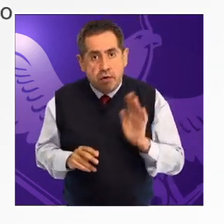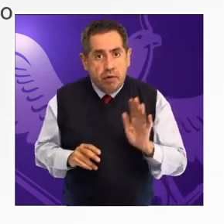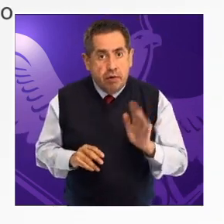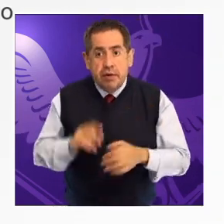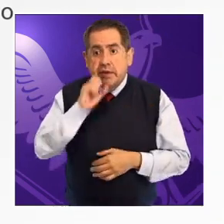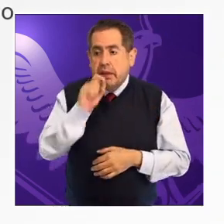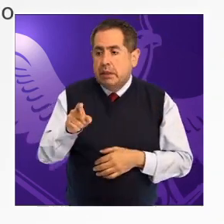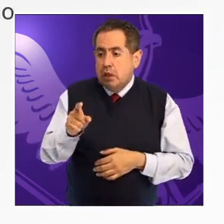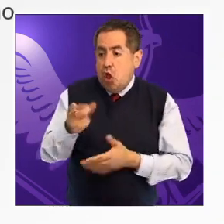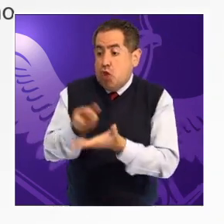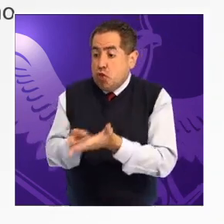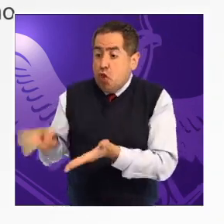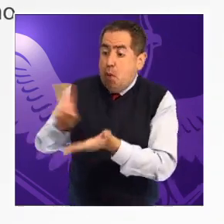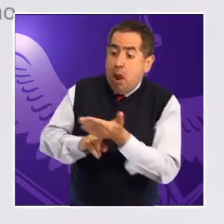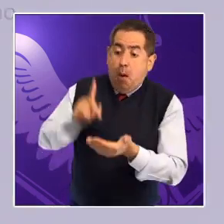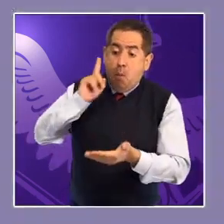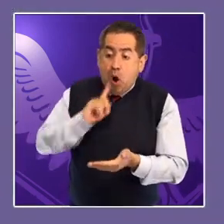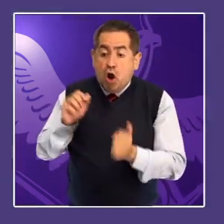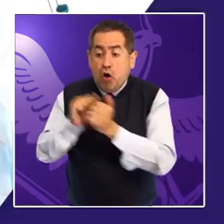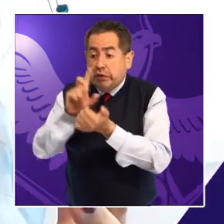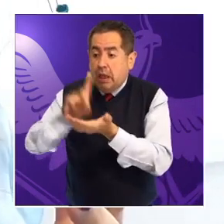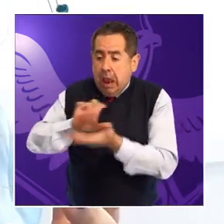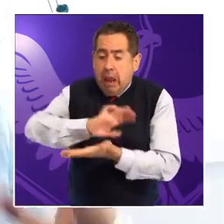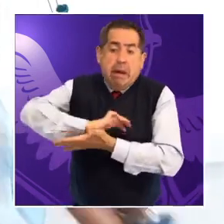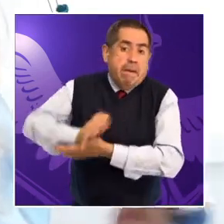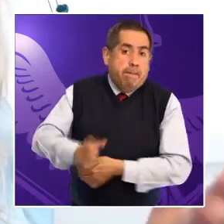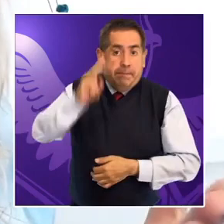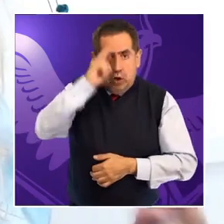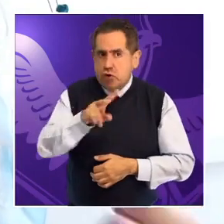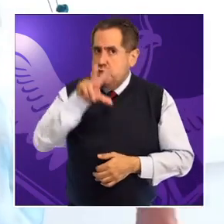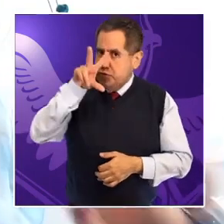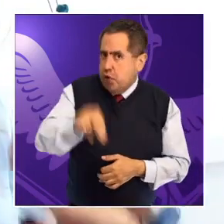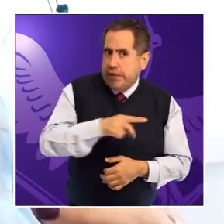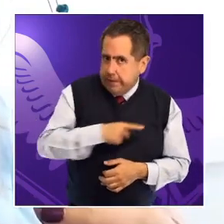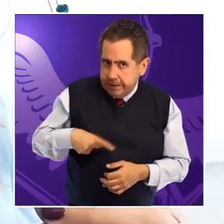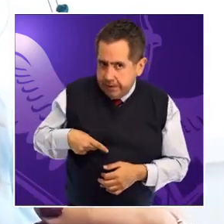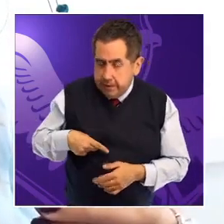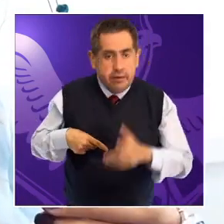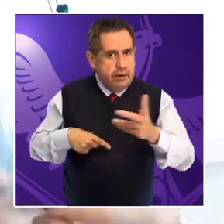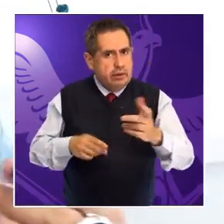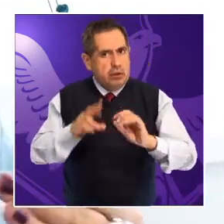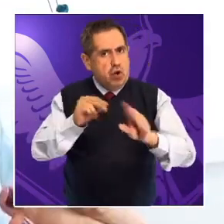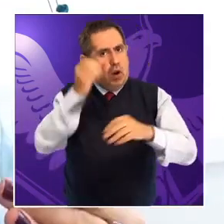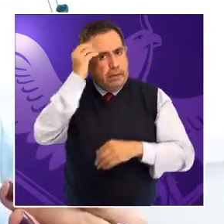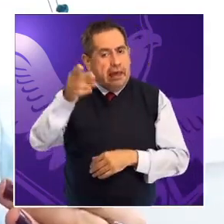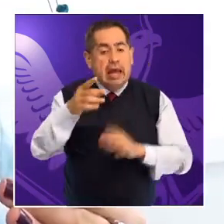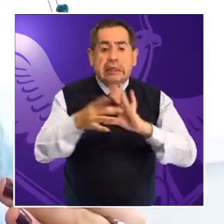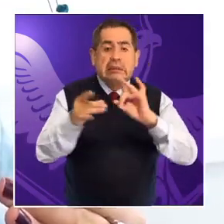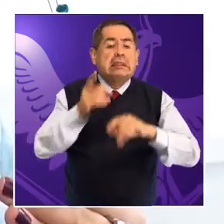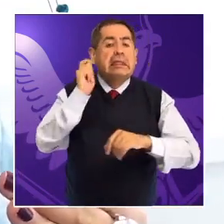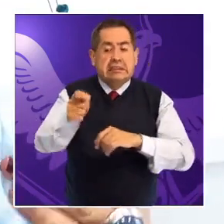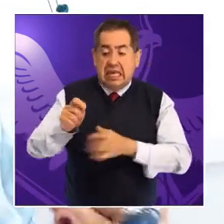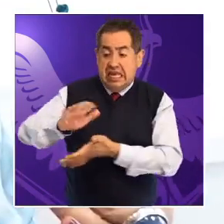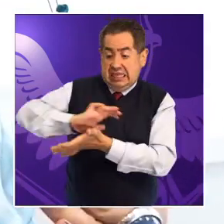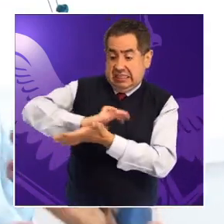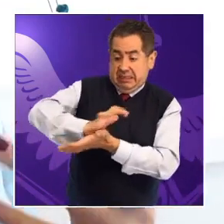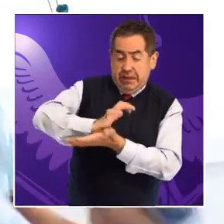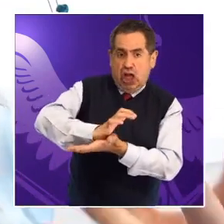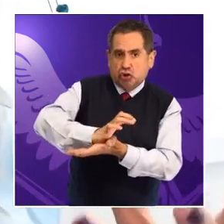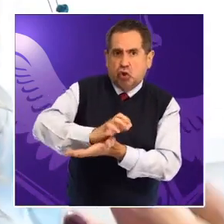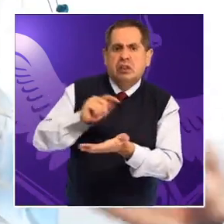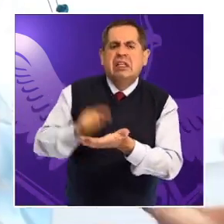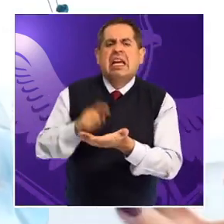ambas condiciones. También nos exige no olvidar que la discriminación no solo va a ser